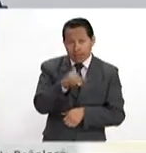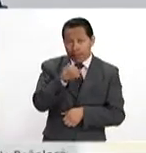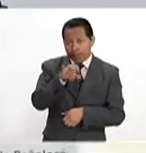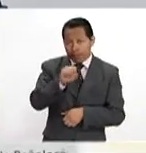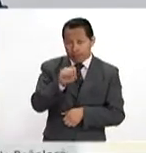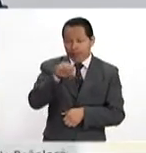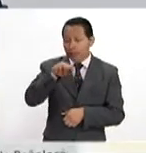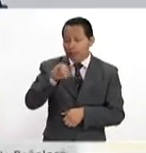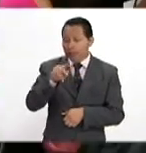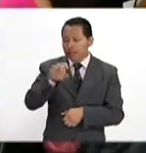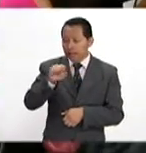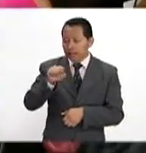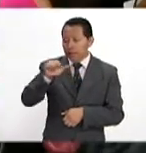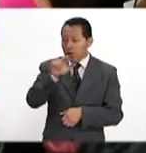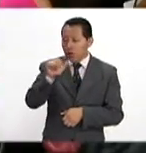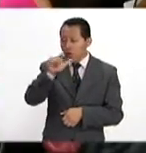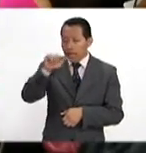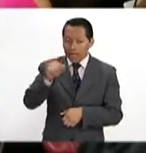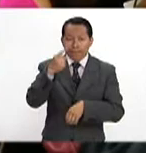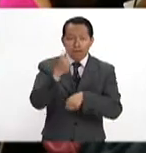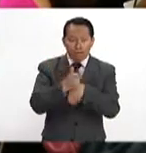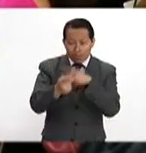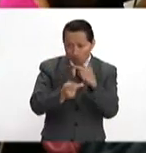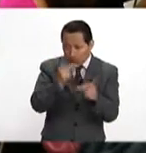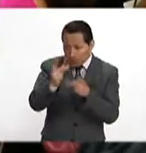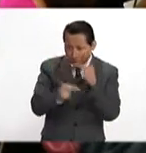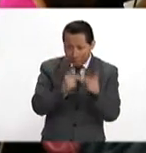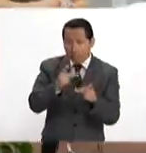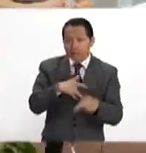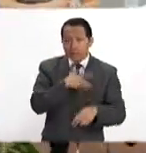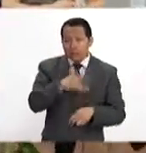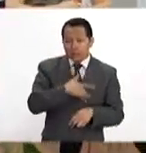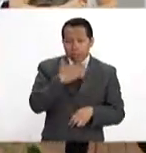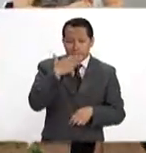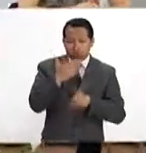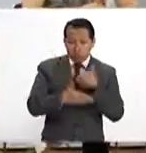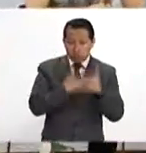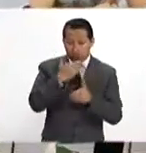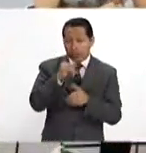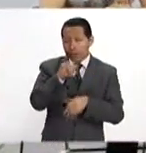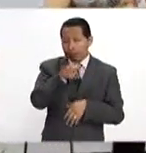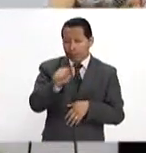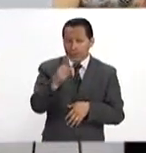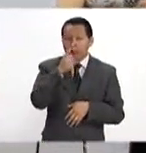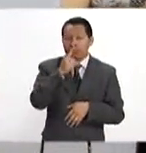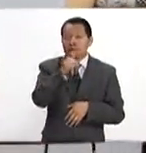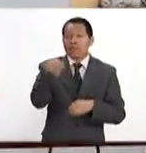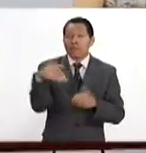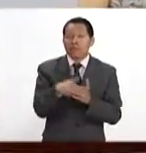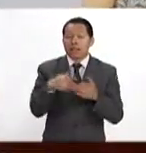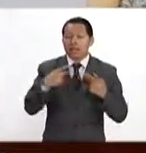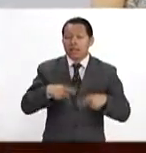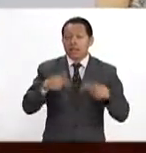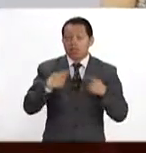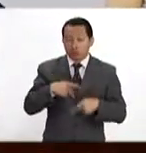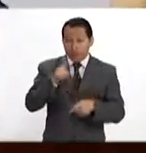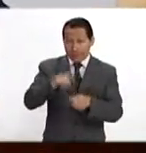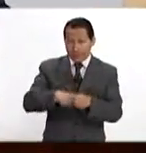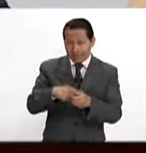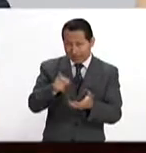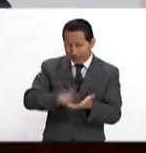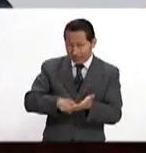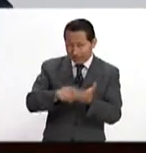Miquel Arriola, presentó la primera encuesta nacional de satisfacción a usuarios de servicios médicos en la que 100,000 personas inscritas a este